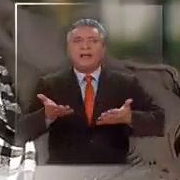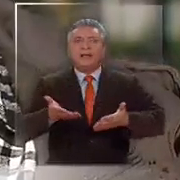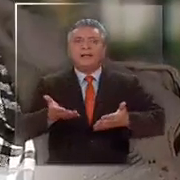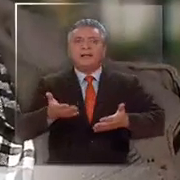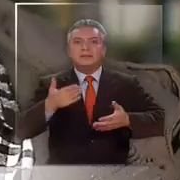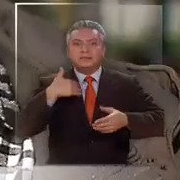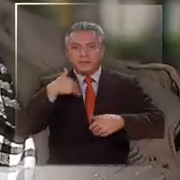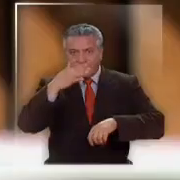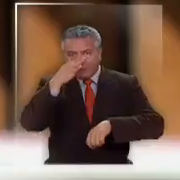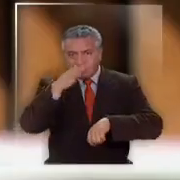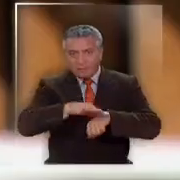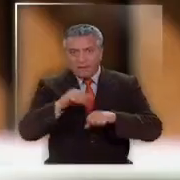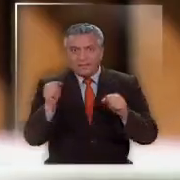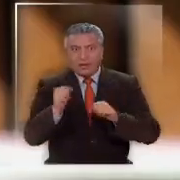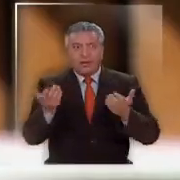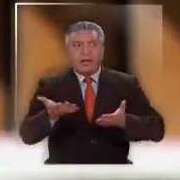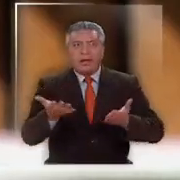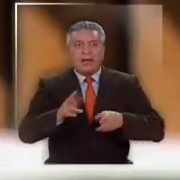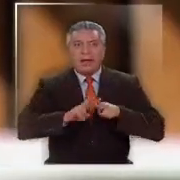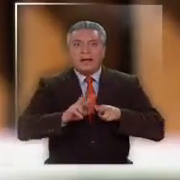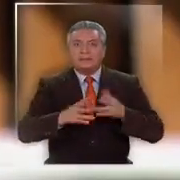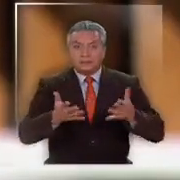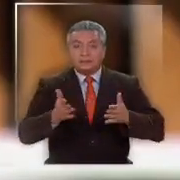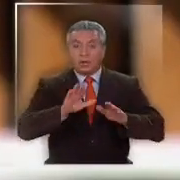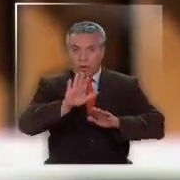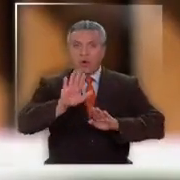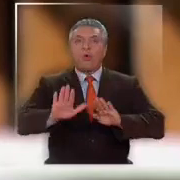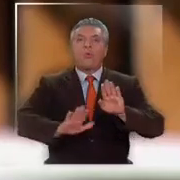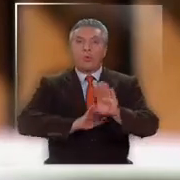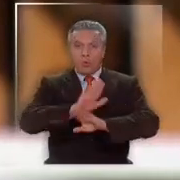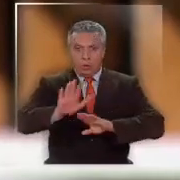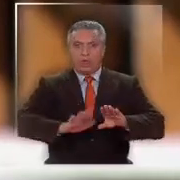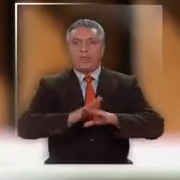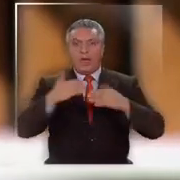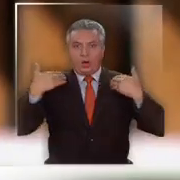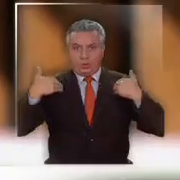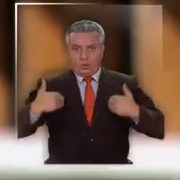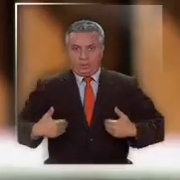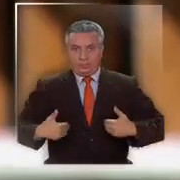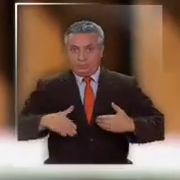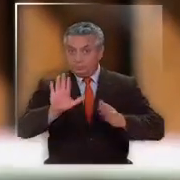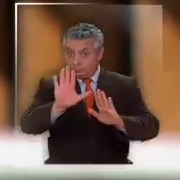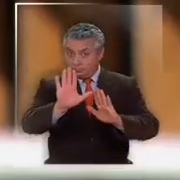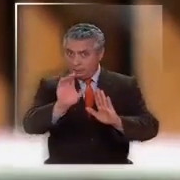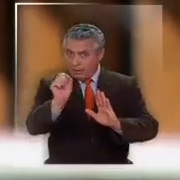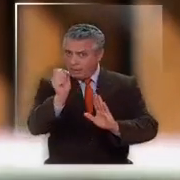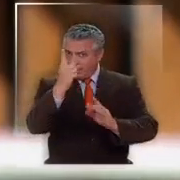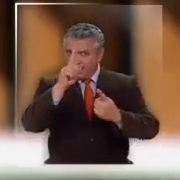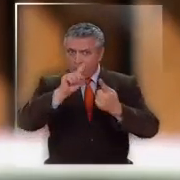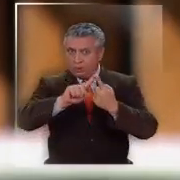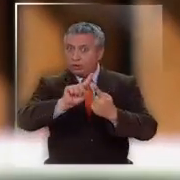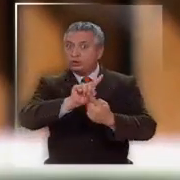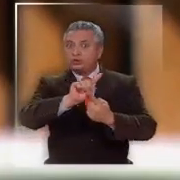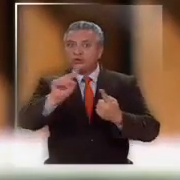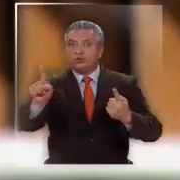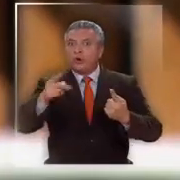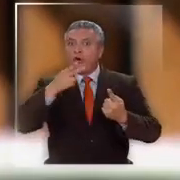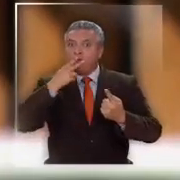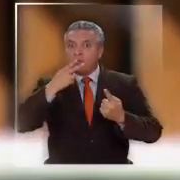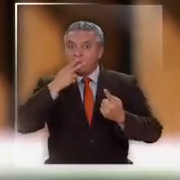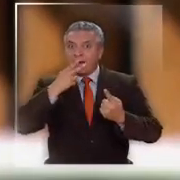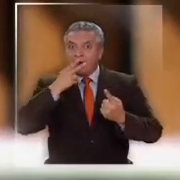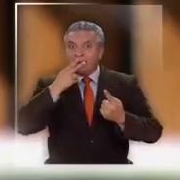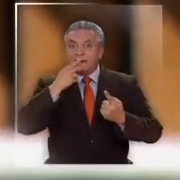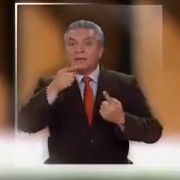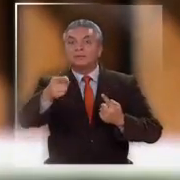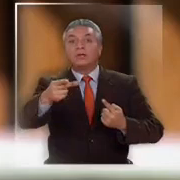enfermarme con este frío? Lo que hay que hacer es cuidar el cuerpo y eso significa no fumar, en primer lugar, porque con eso vas a deteriorar